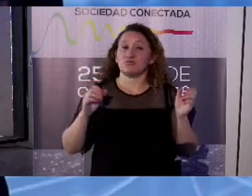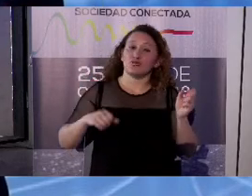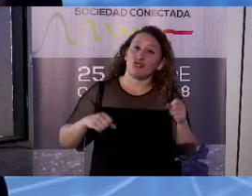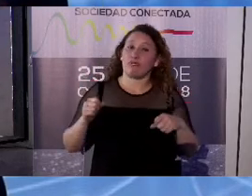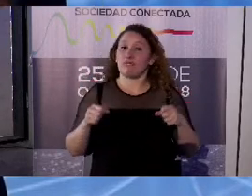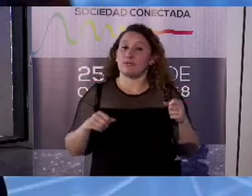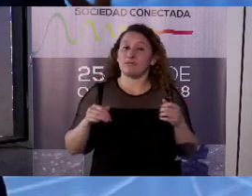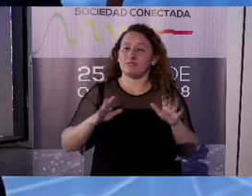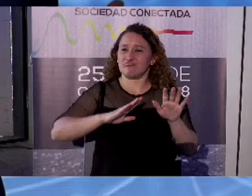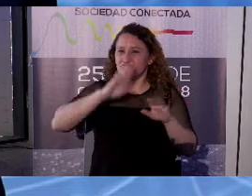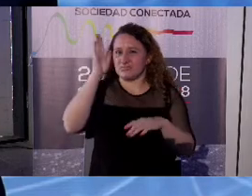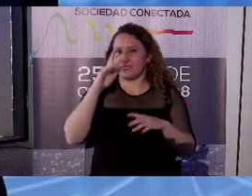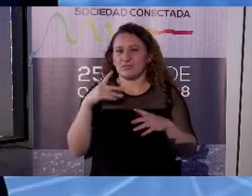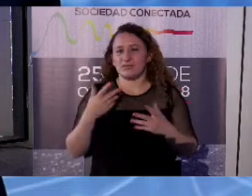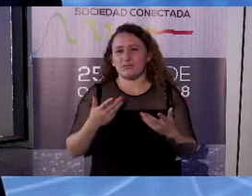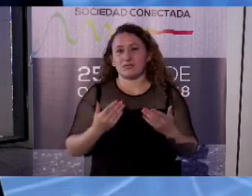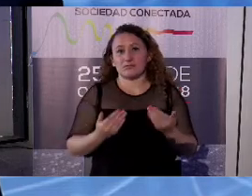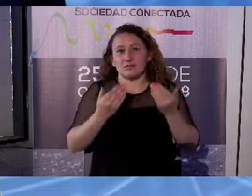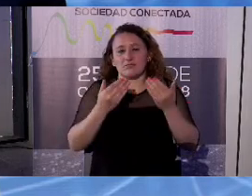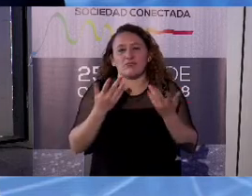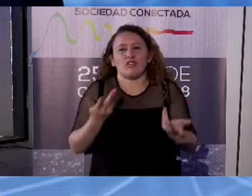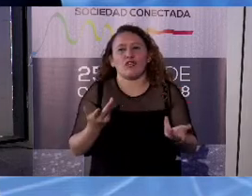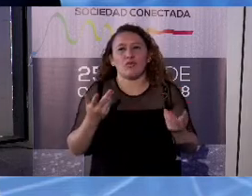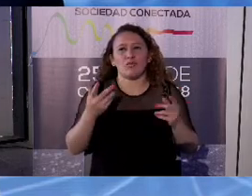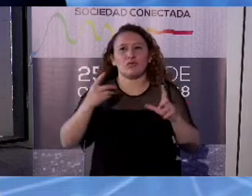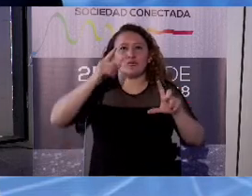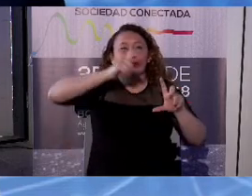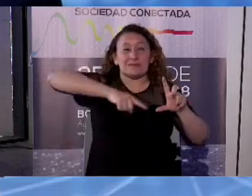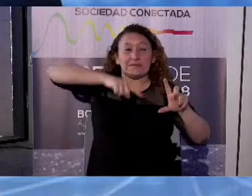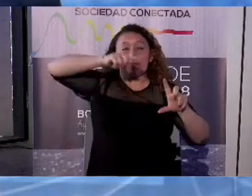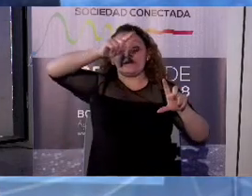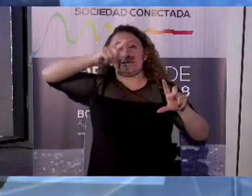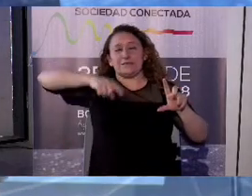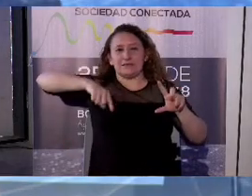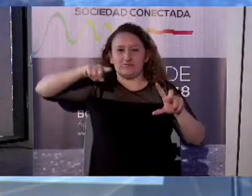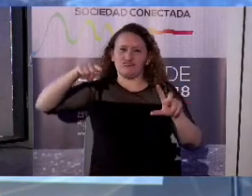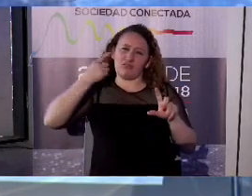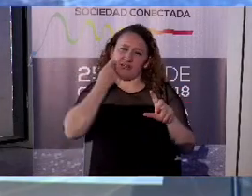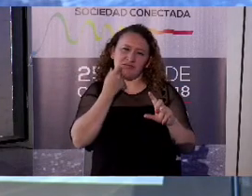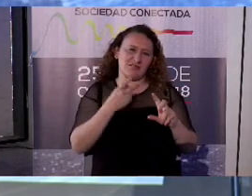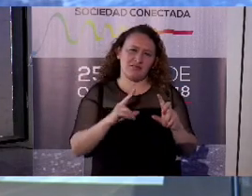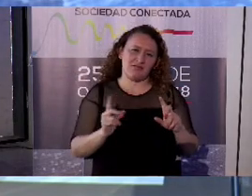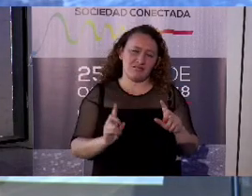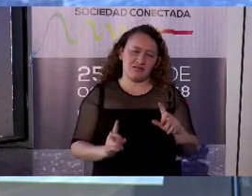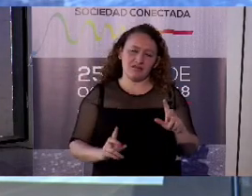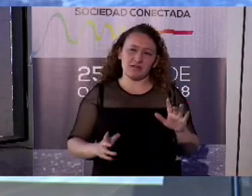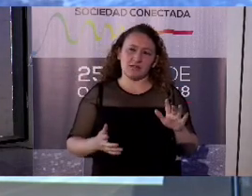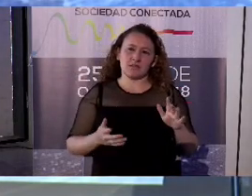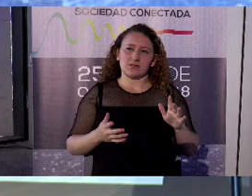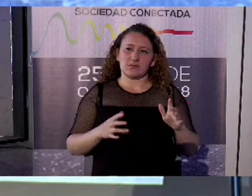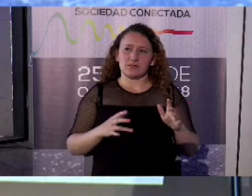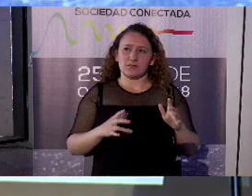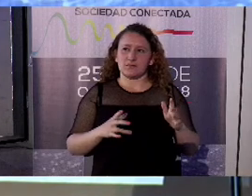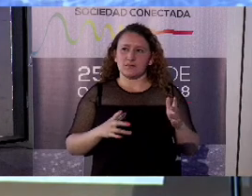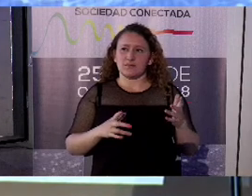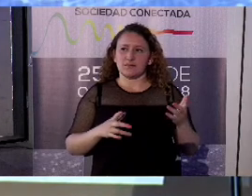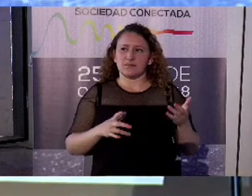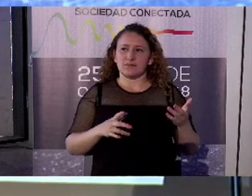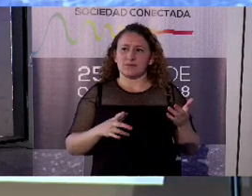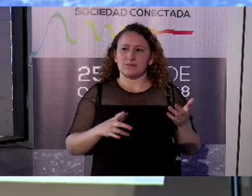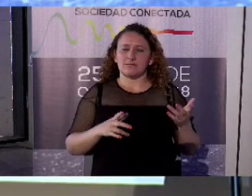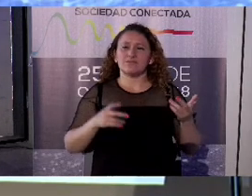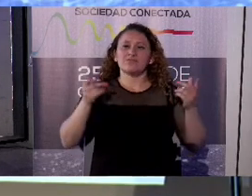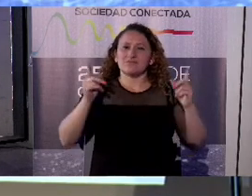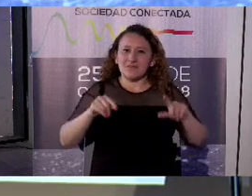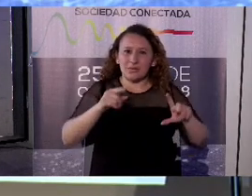hemos estado haciendo pues no nos va a funcionar para frecuencias tan altas como las que nos mencionaron ayer también hemos hablado de los espacios en blanco